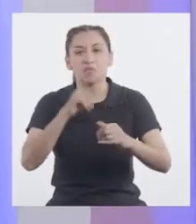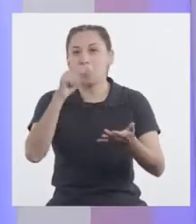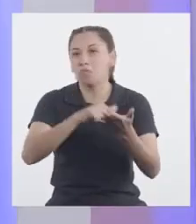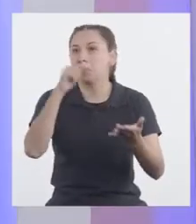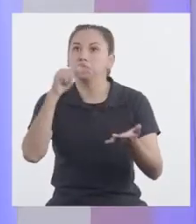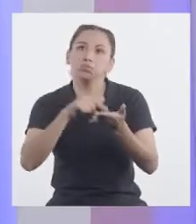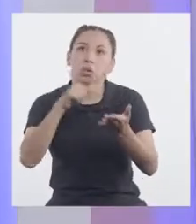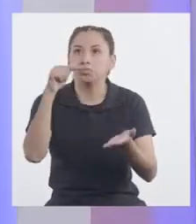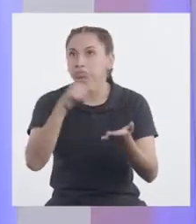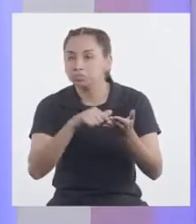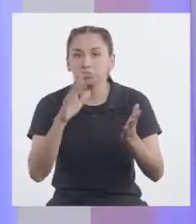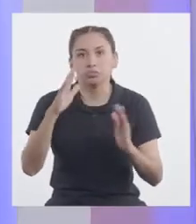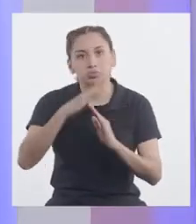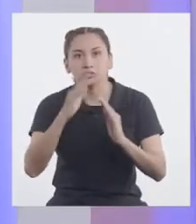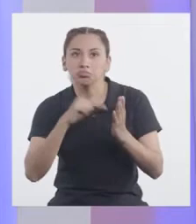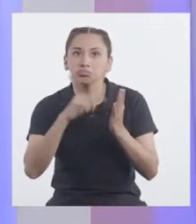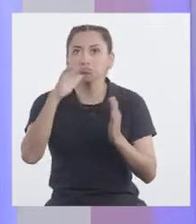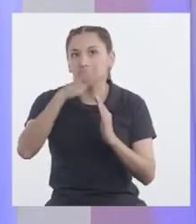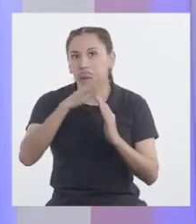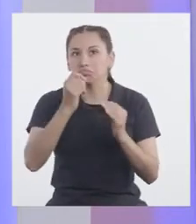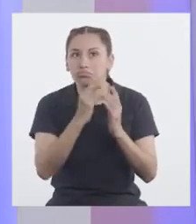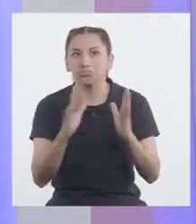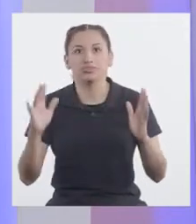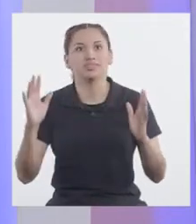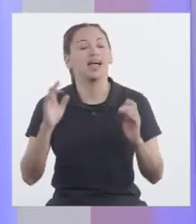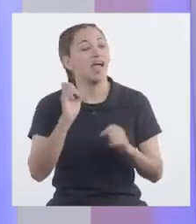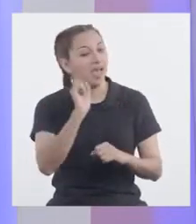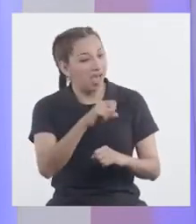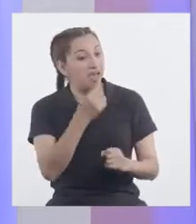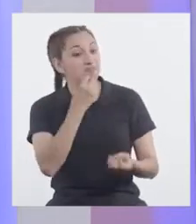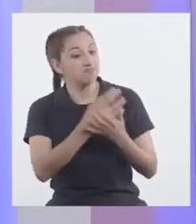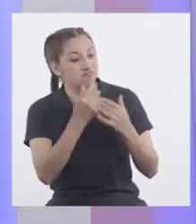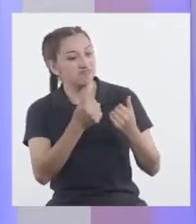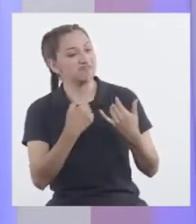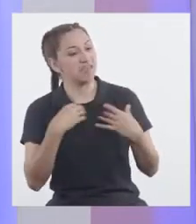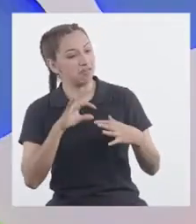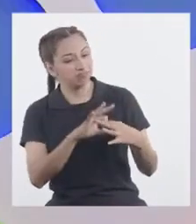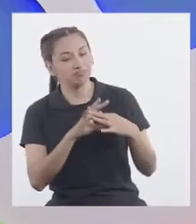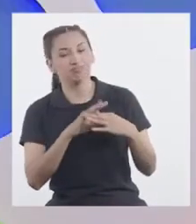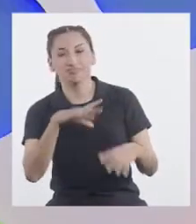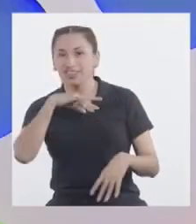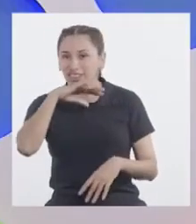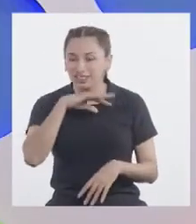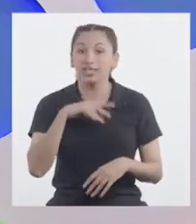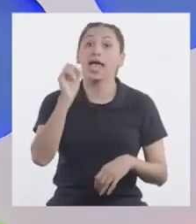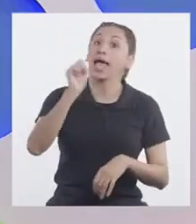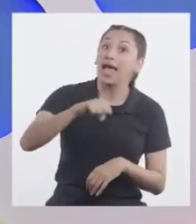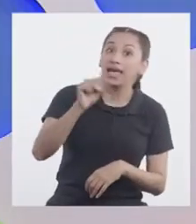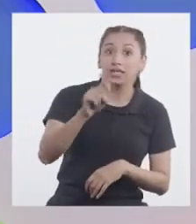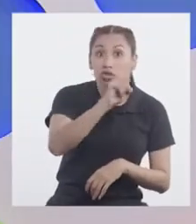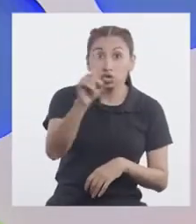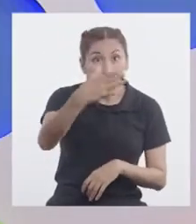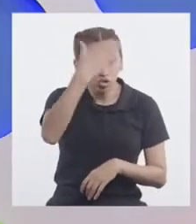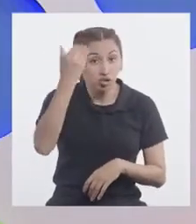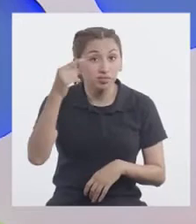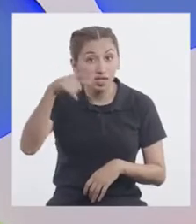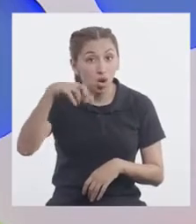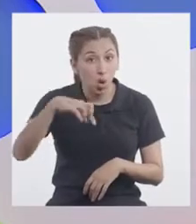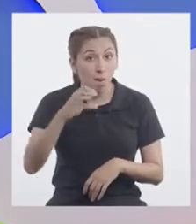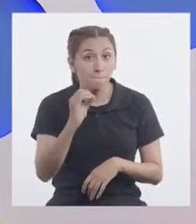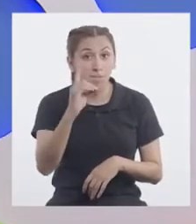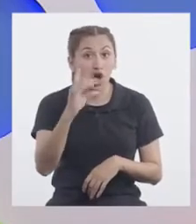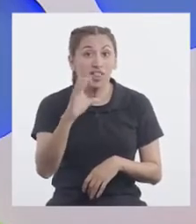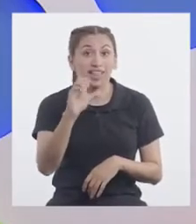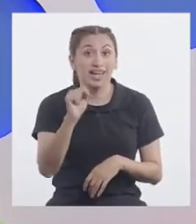buena definición, eso es. Estás agarrando la onda, tocino amigo. Sí, y no olvidemos que un podcast